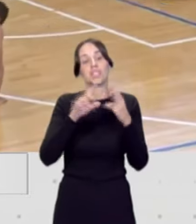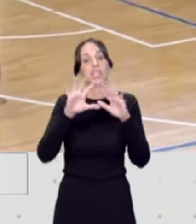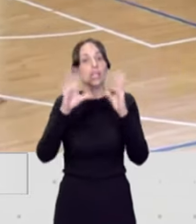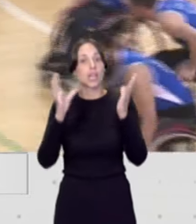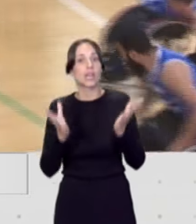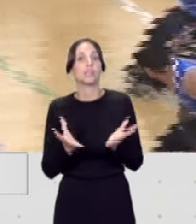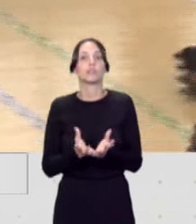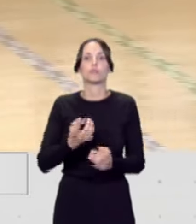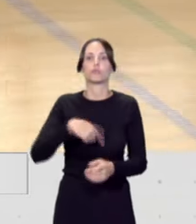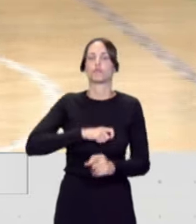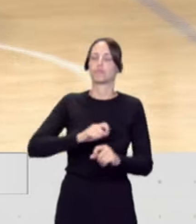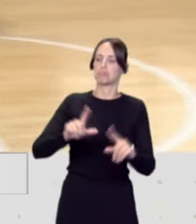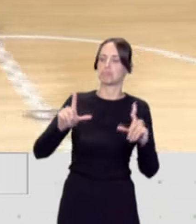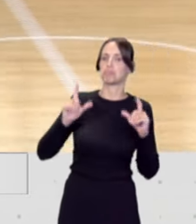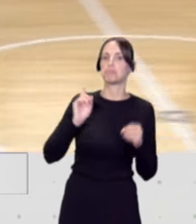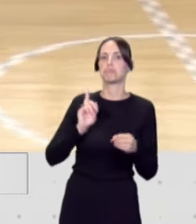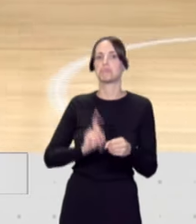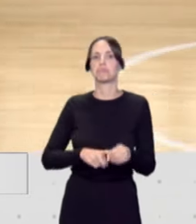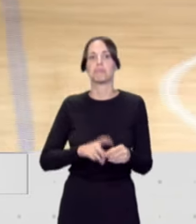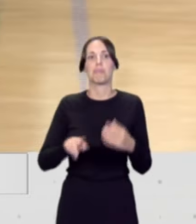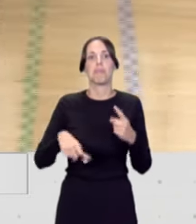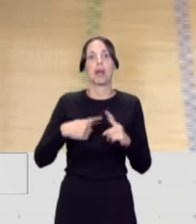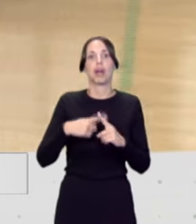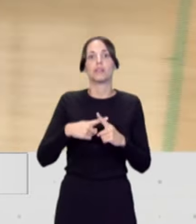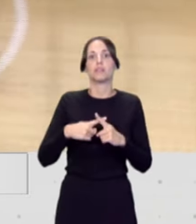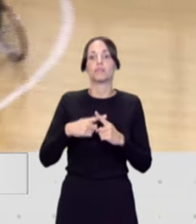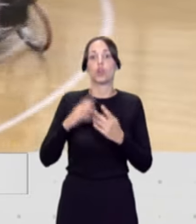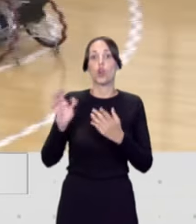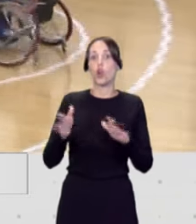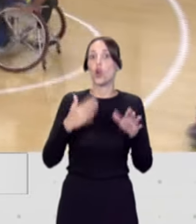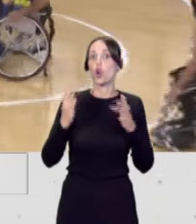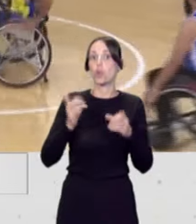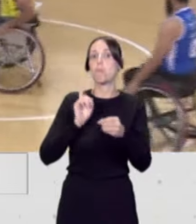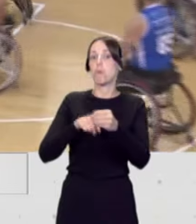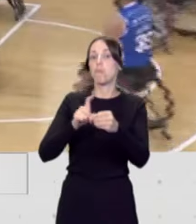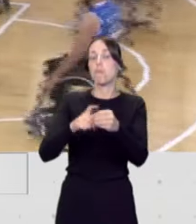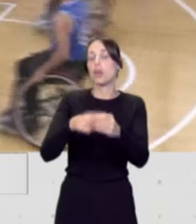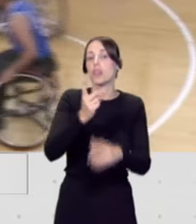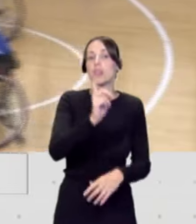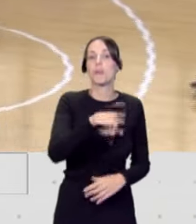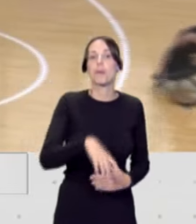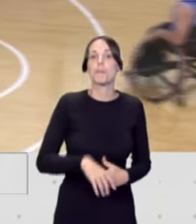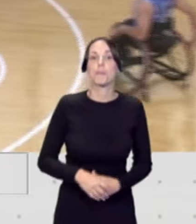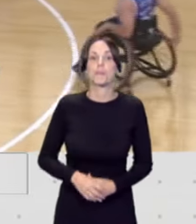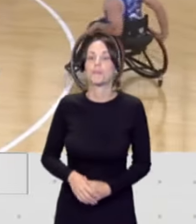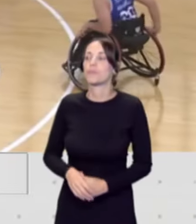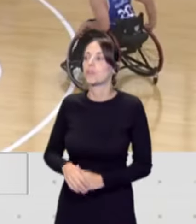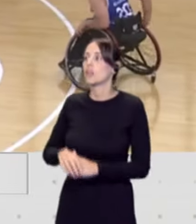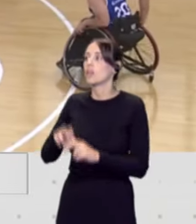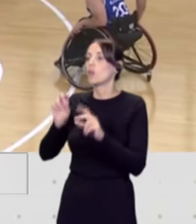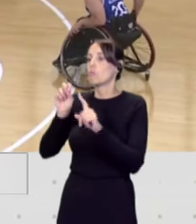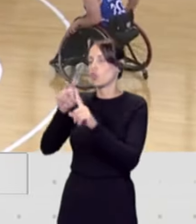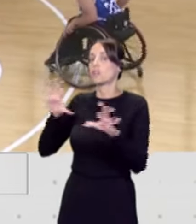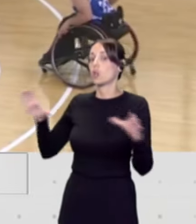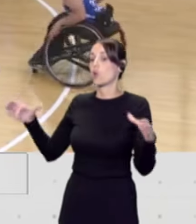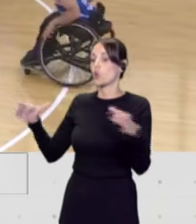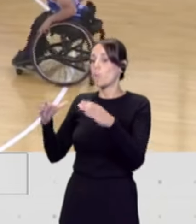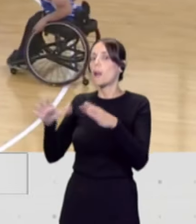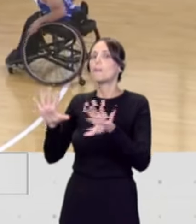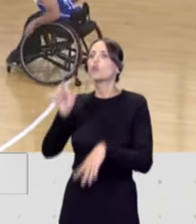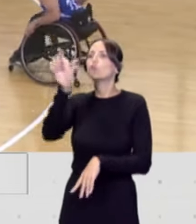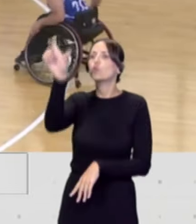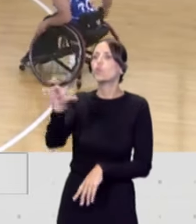tener presencia y también ir avanzando por las diferentes rondas que se establezcan. Uh-huh. Eso en lo colectivo, individualmente, ¿qué reto